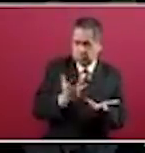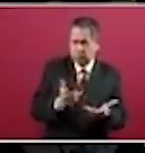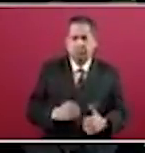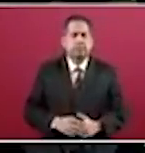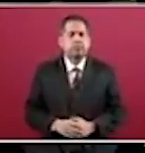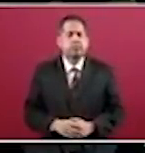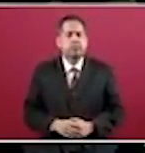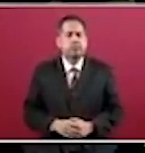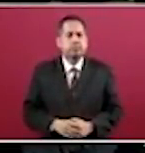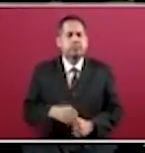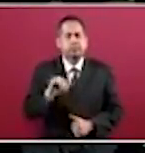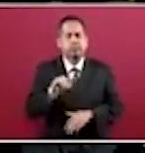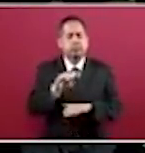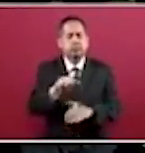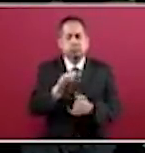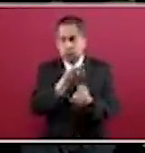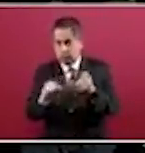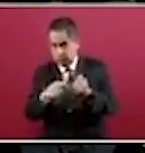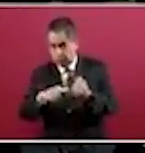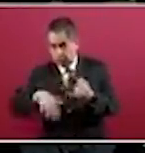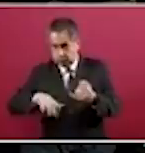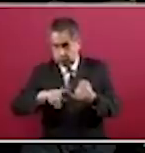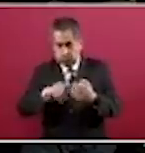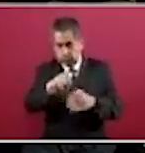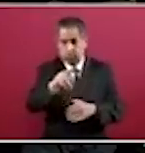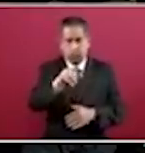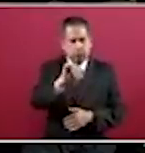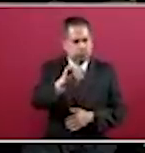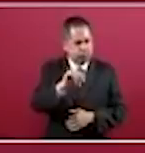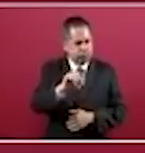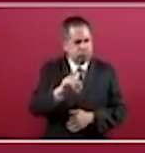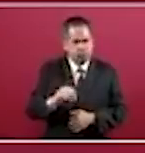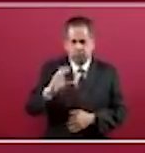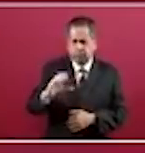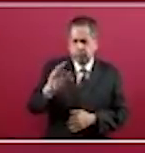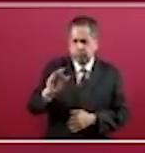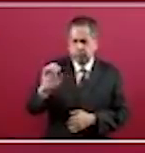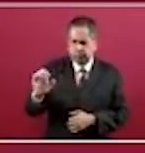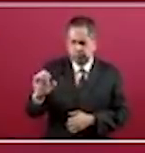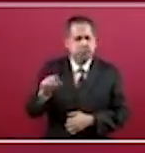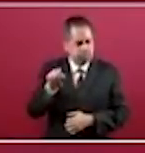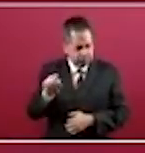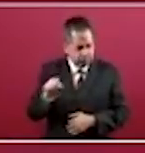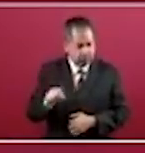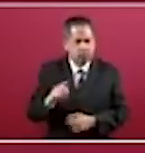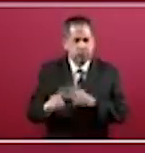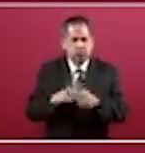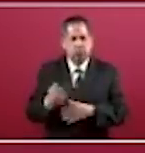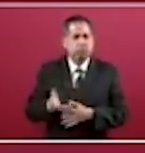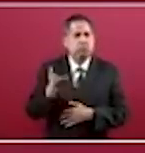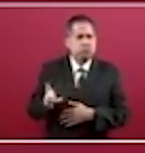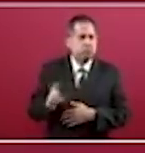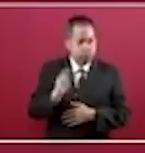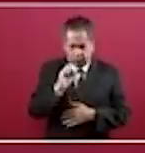Sí, acerca de esto último, es una política de la Comisión Federal de Electricidad. Vamos a